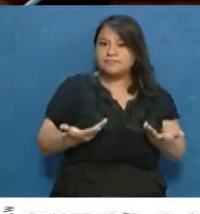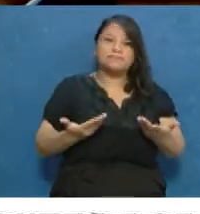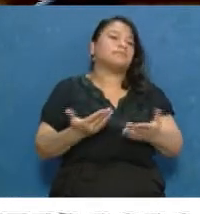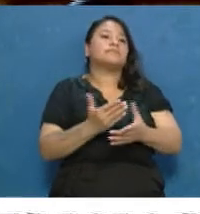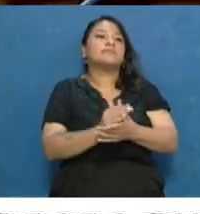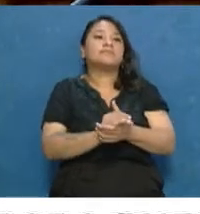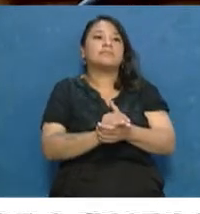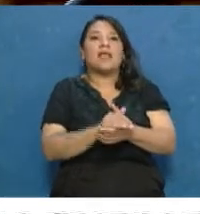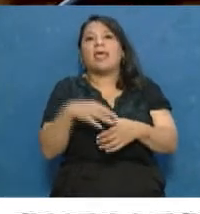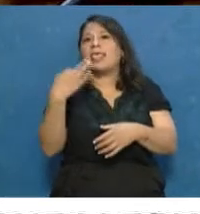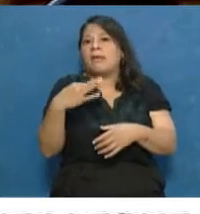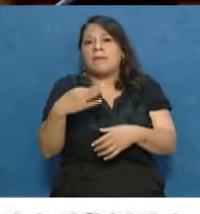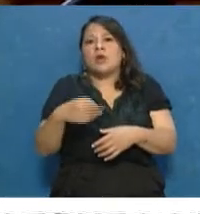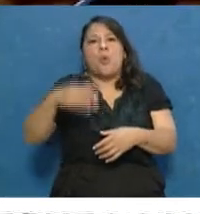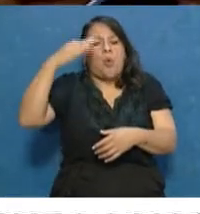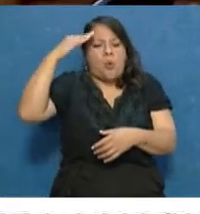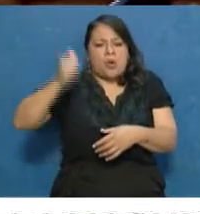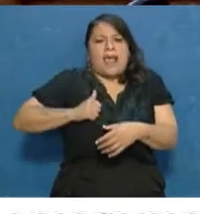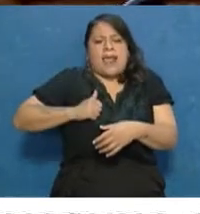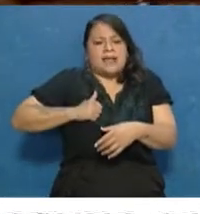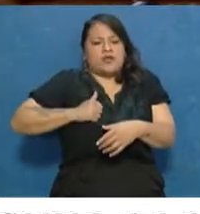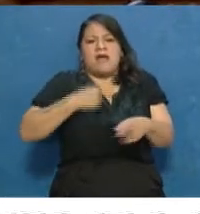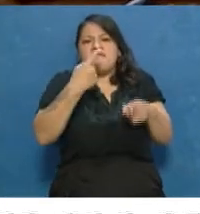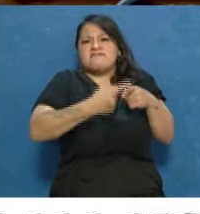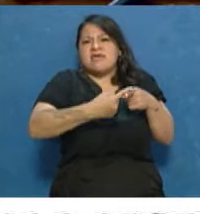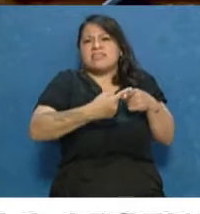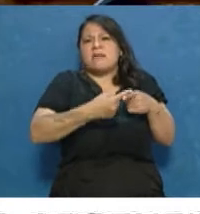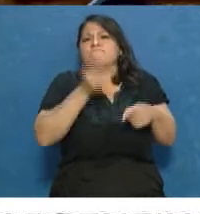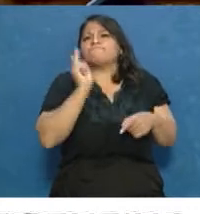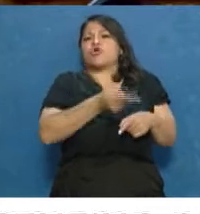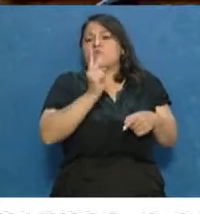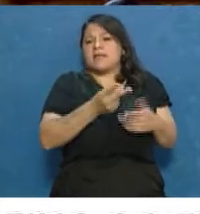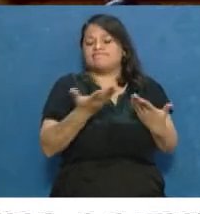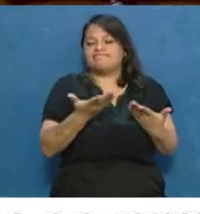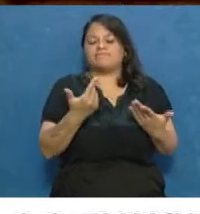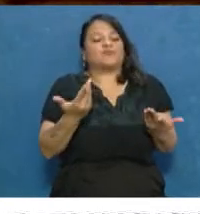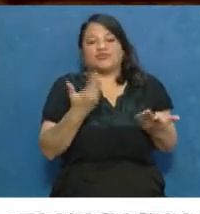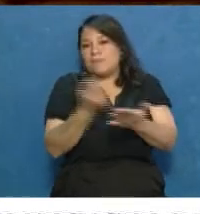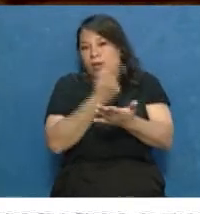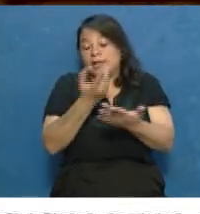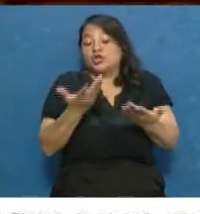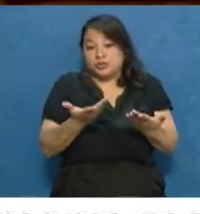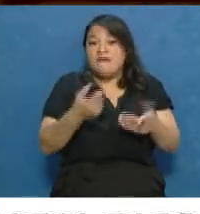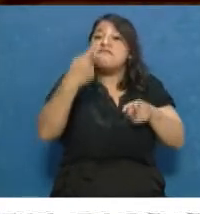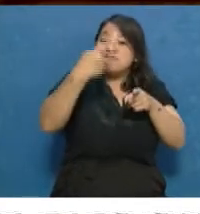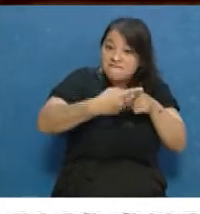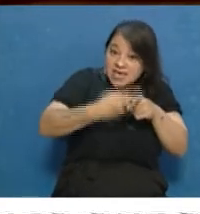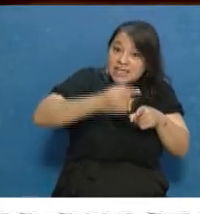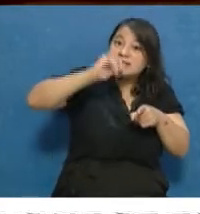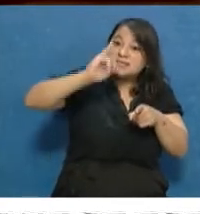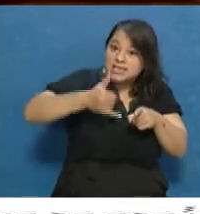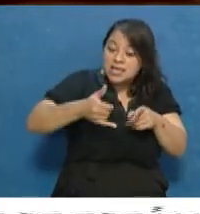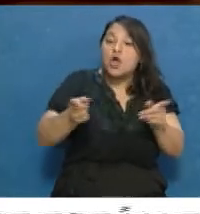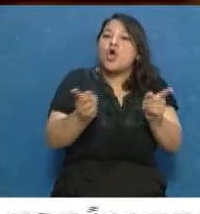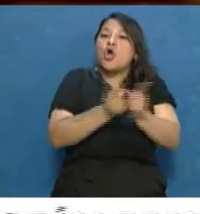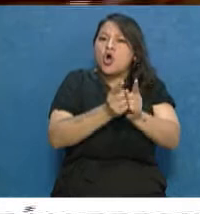un ejército para poder impedir esto. Entonces, lo que nosotros estamos diciendo, bueno, se va a poder hacer esto acotado, con protocolos